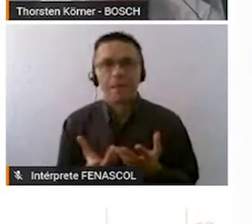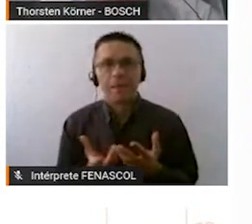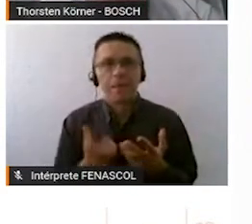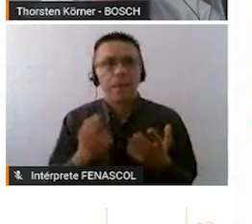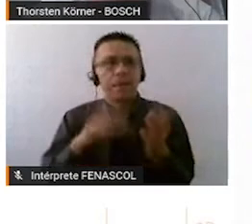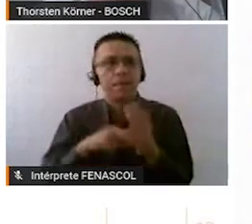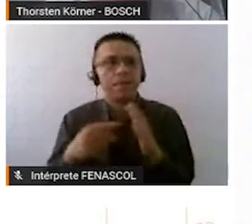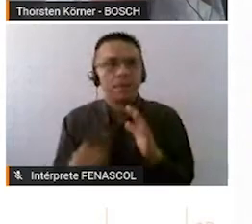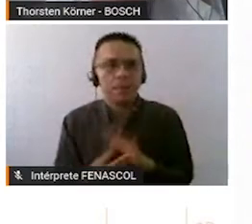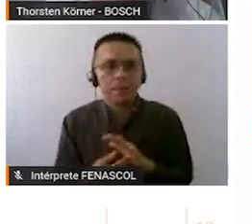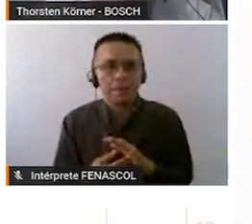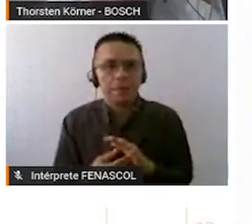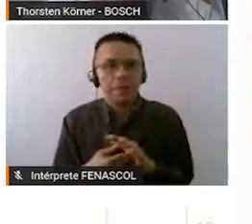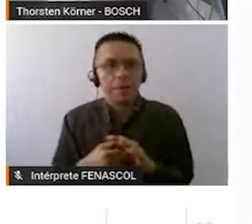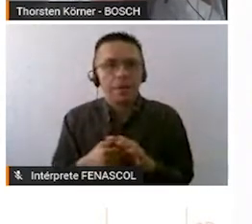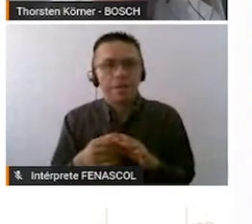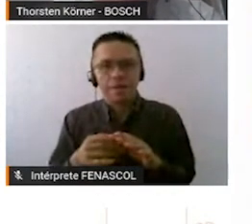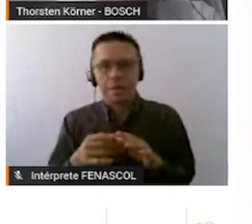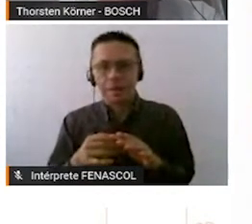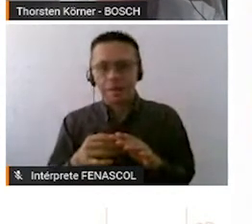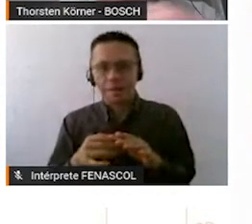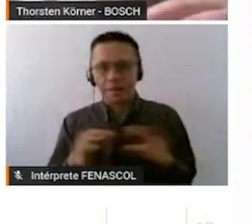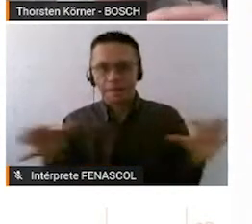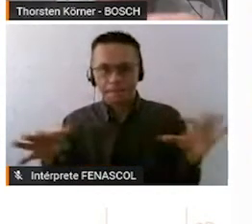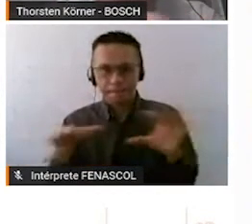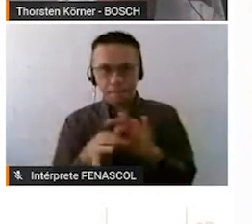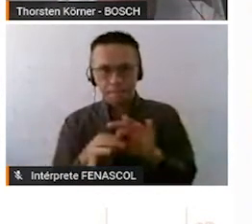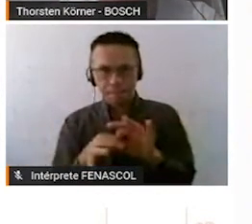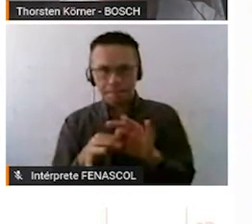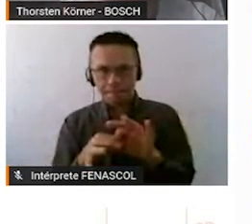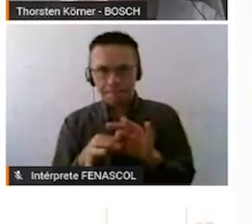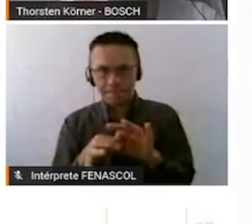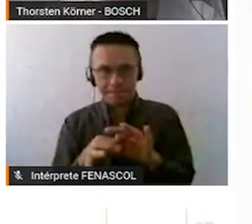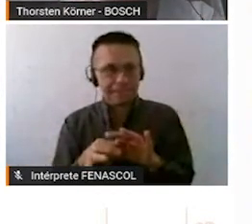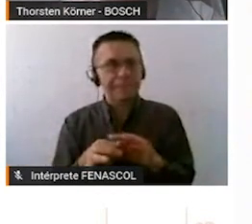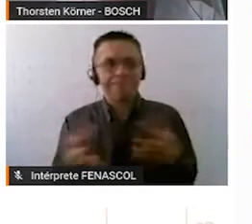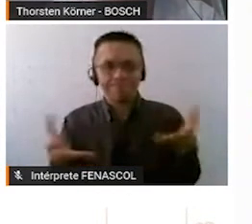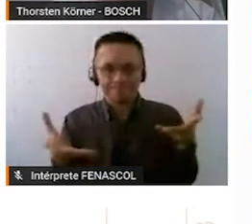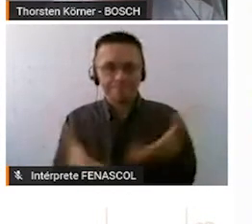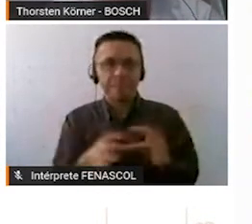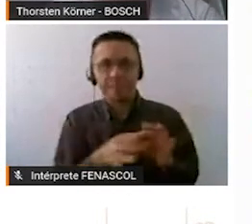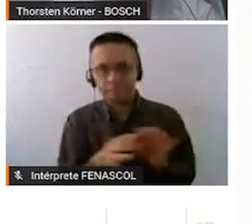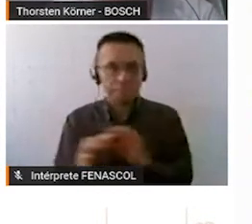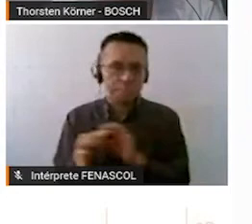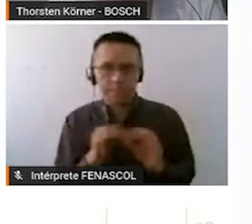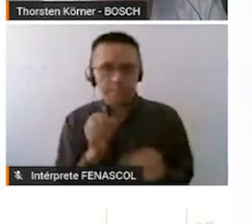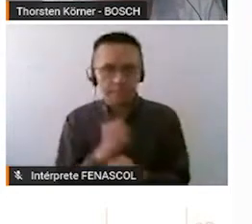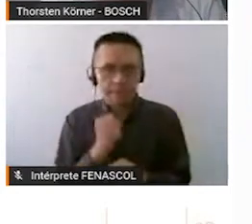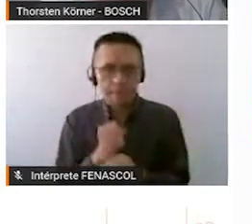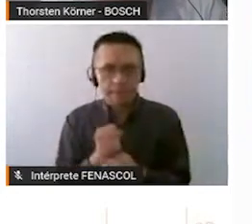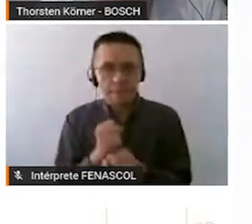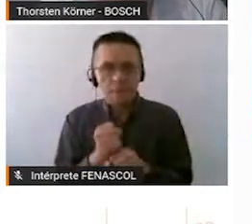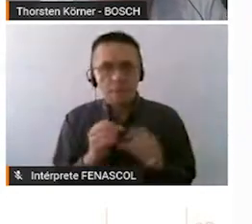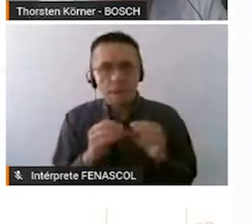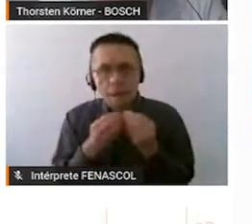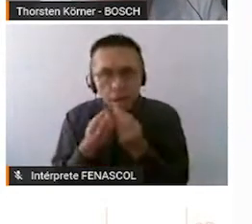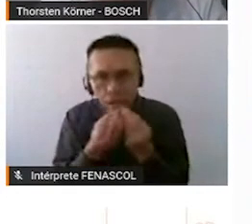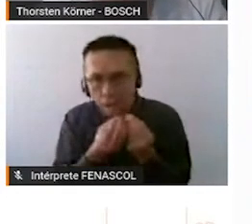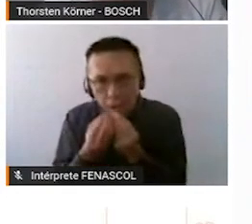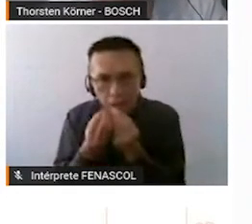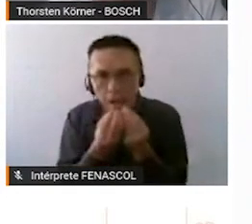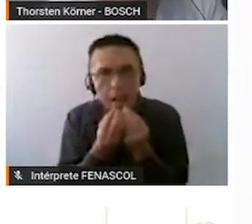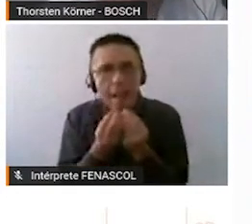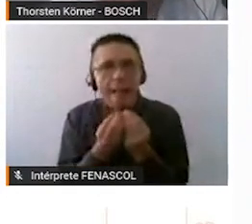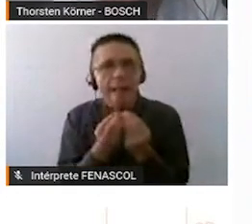tendencia interdisciplinaria, ¿ya? En donde ambas partes deben converger y deben ponerse de acuerdo de forma